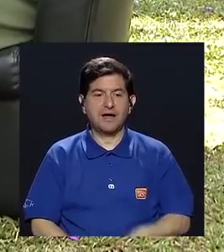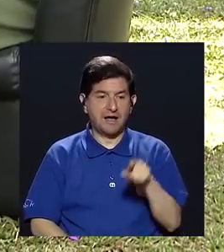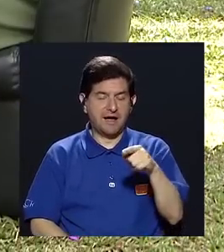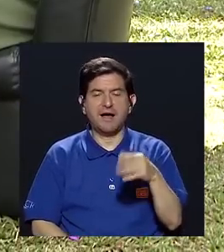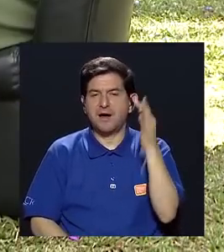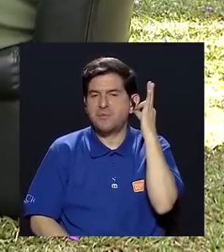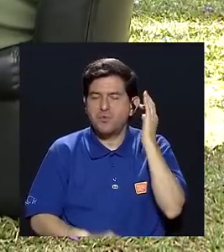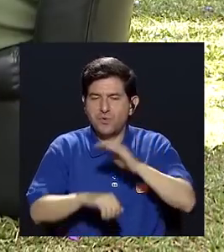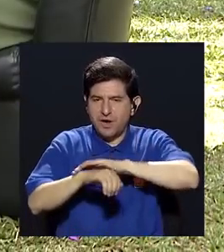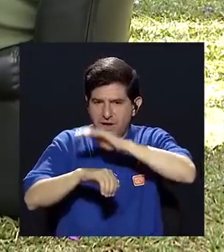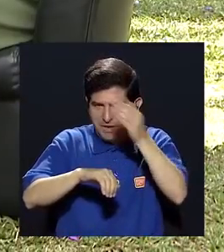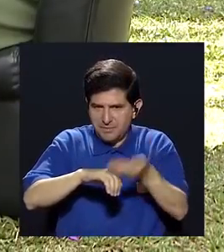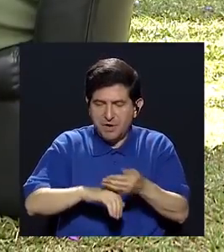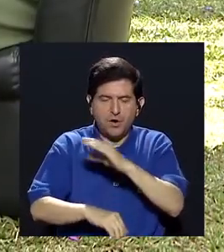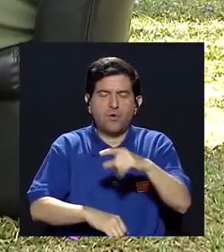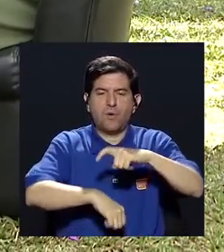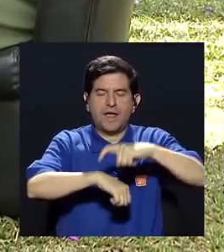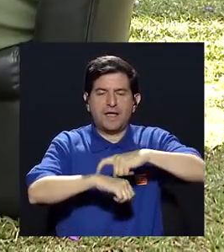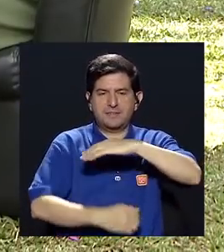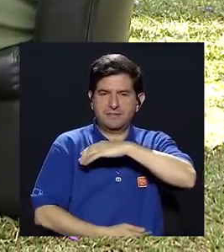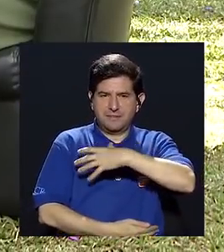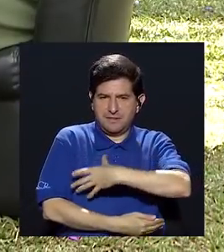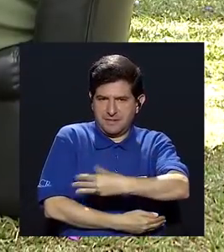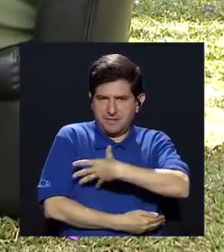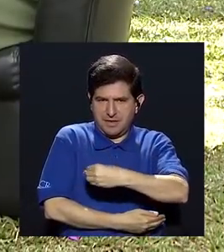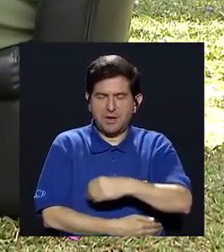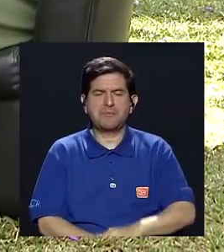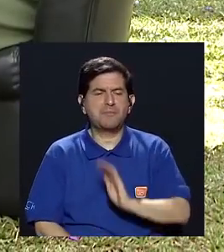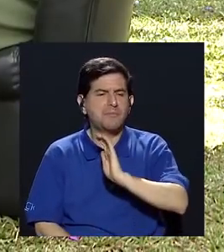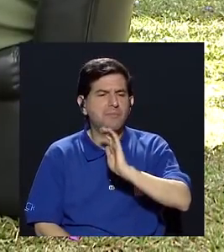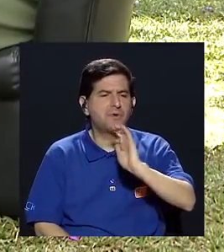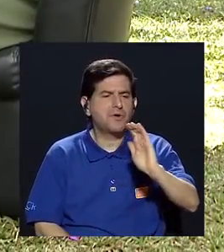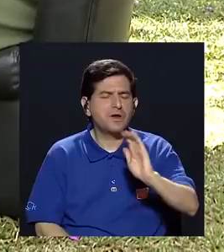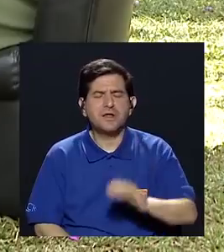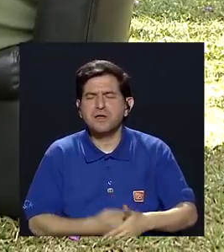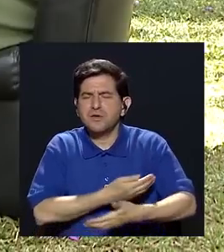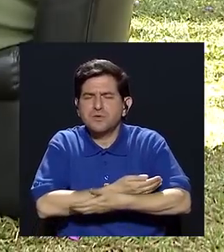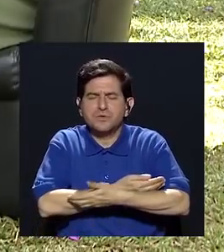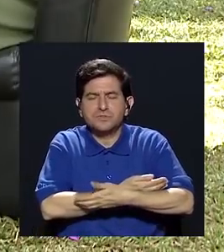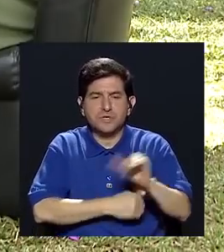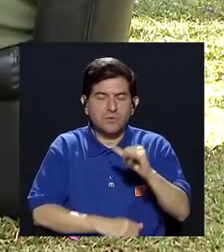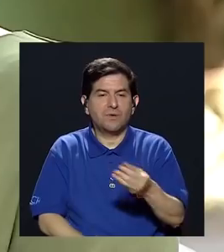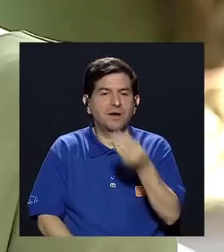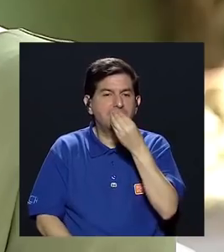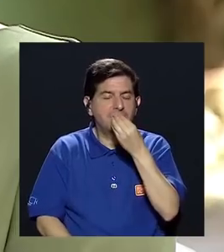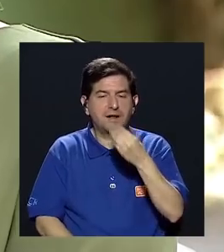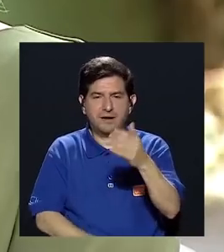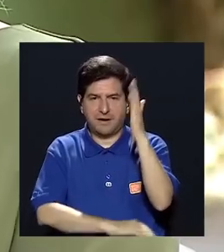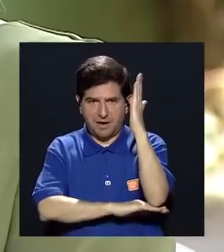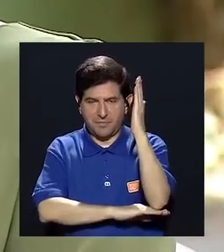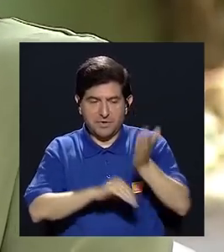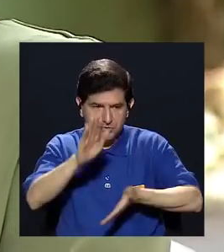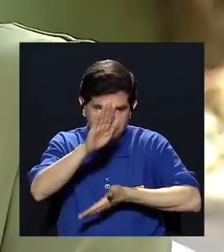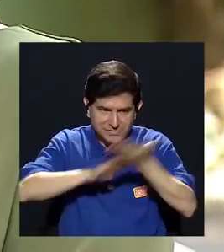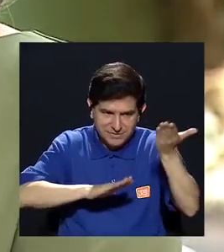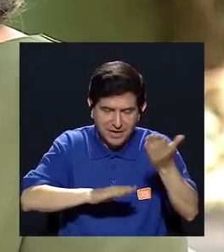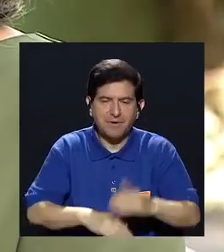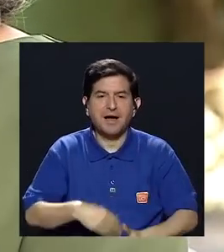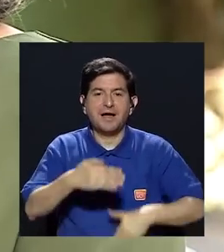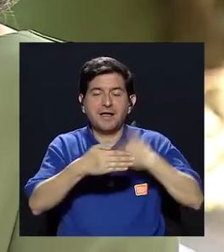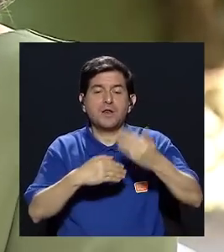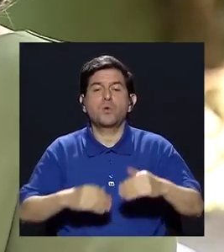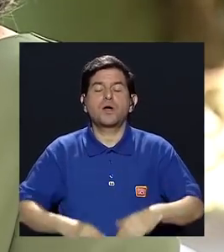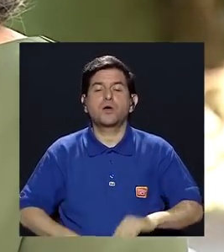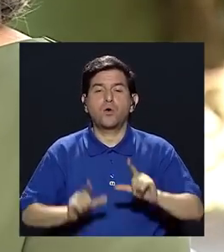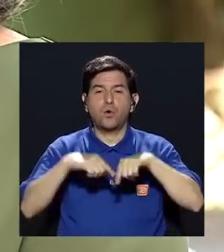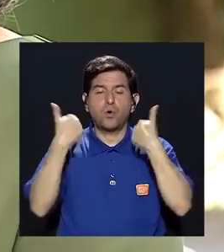de almuerzo llegan las mujeres embarazadas en periodo de lactancia, niños más pequeñitos también a almorzar, se van y entra el